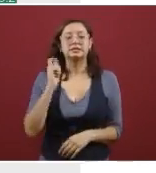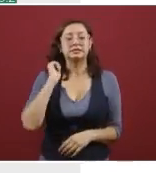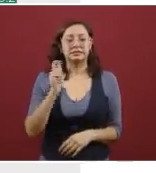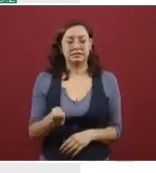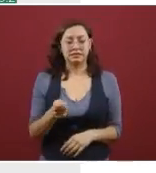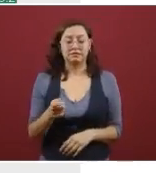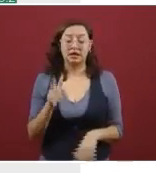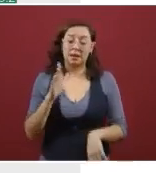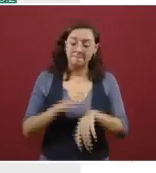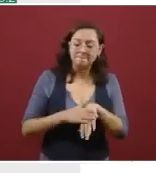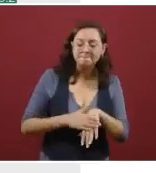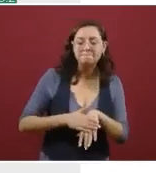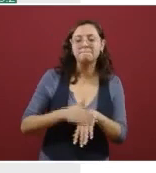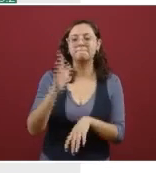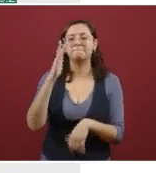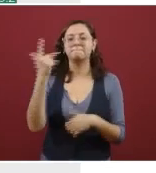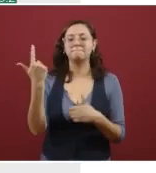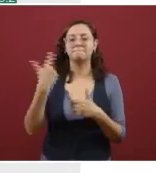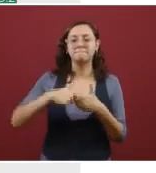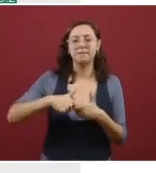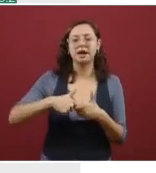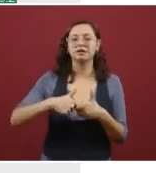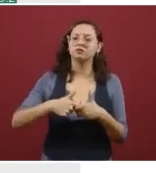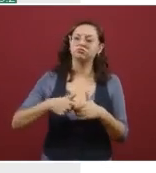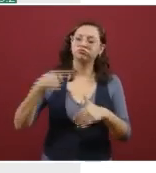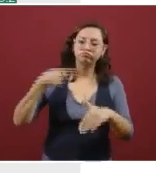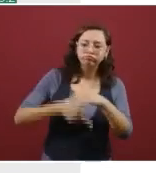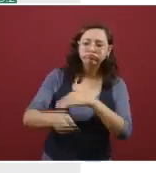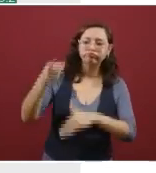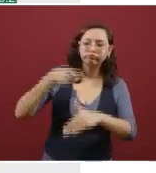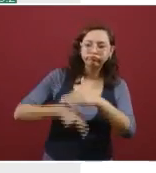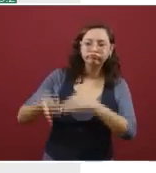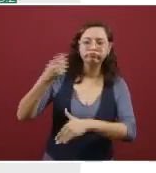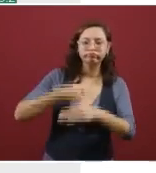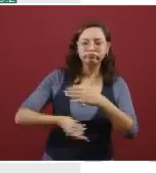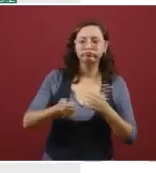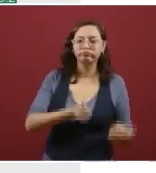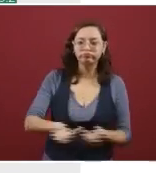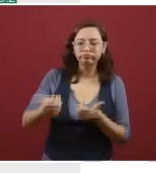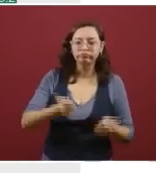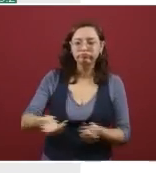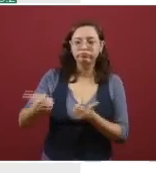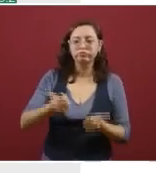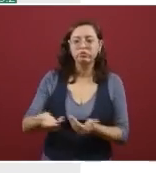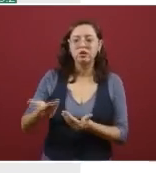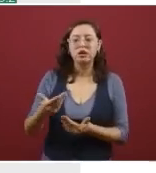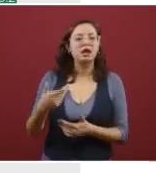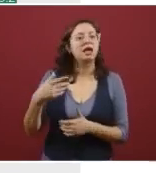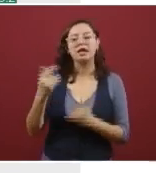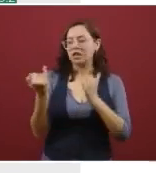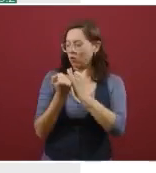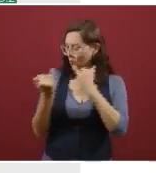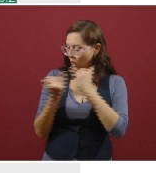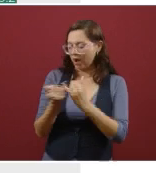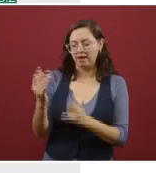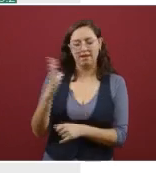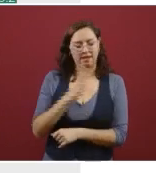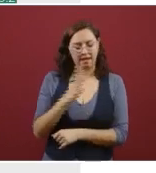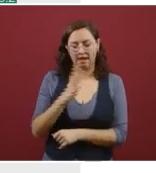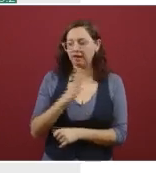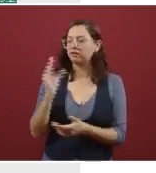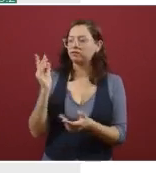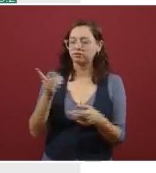el volumen de barriles transportados, seguimos teniendo el mismo tipo de tomas